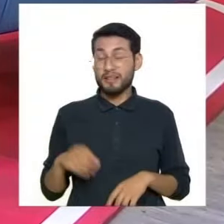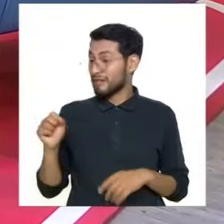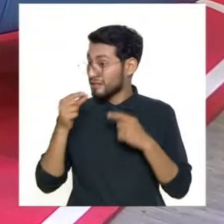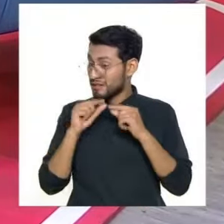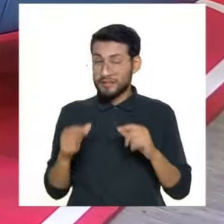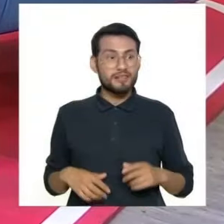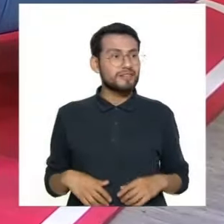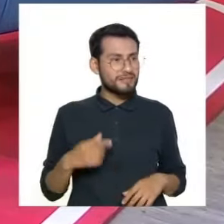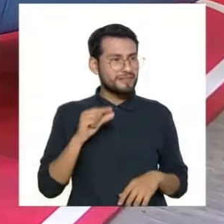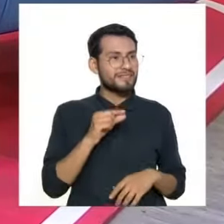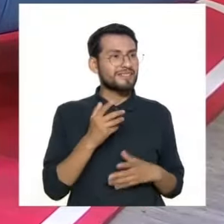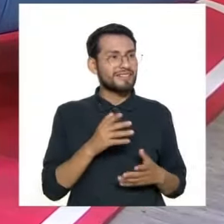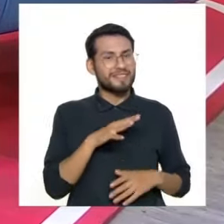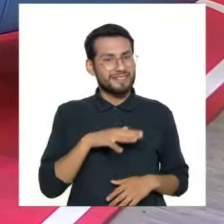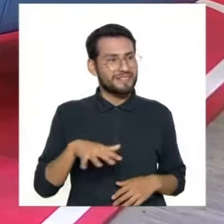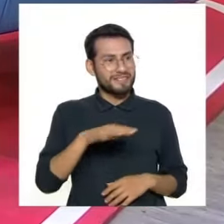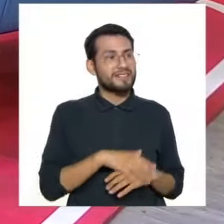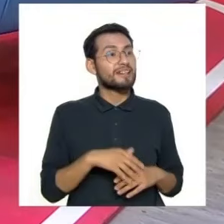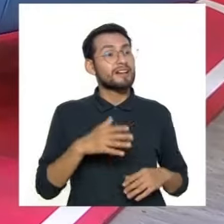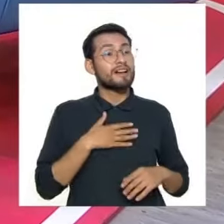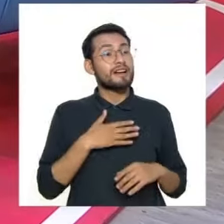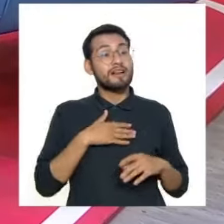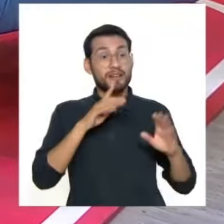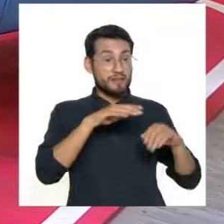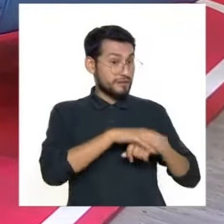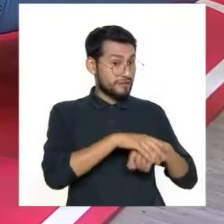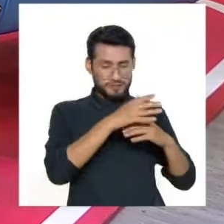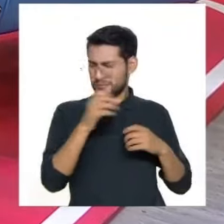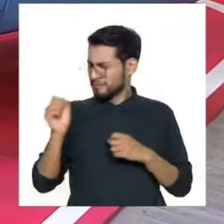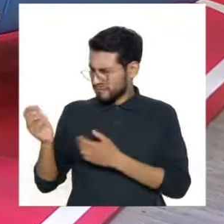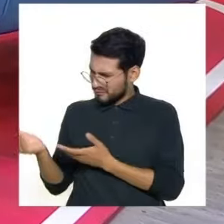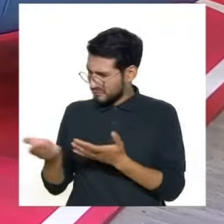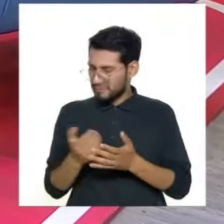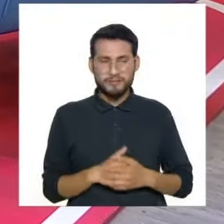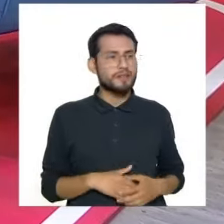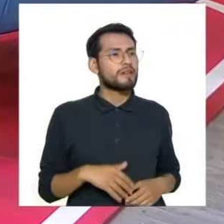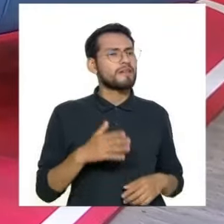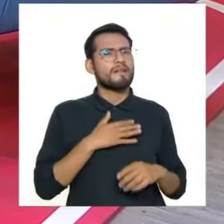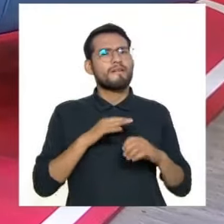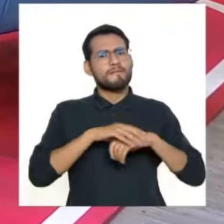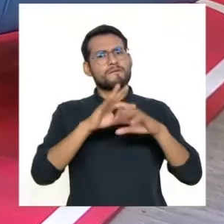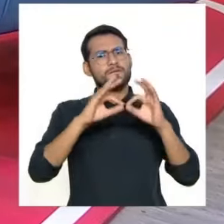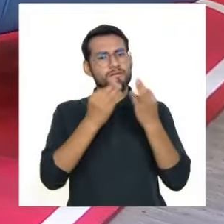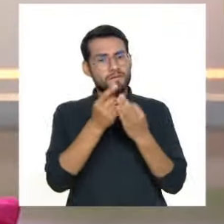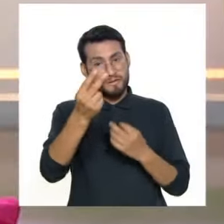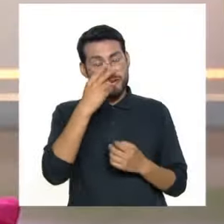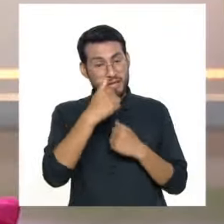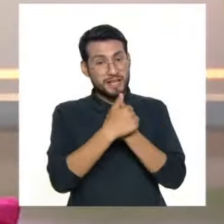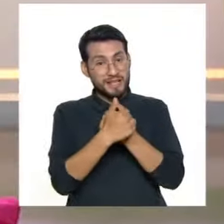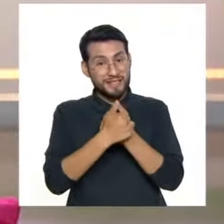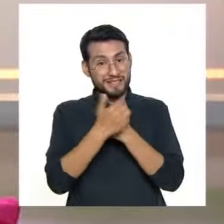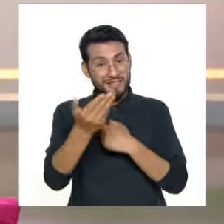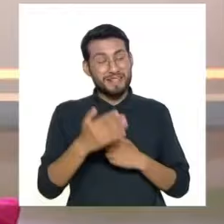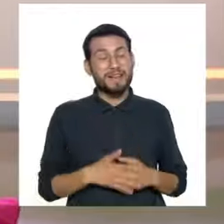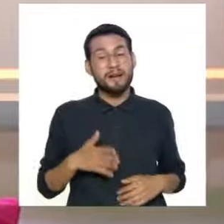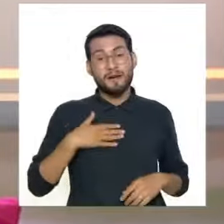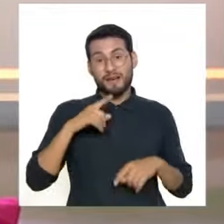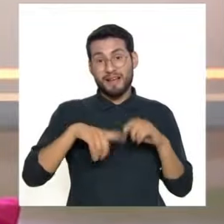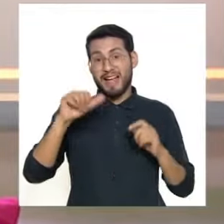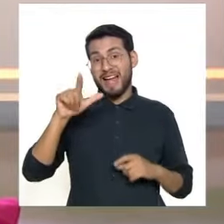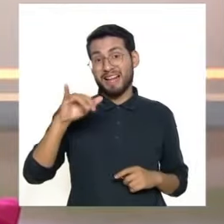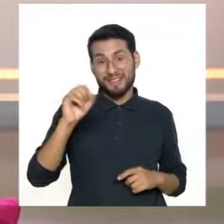quecha Vamos a cantar un poquito para todas voy a mandar un saludo puedo mandar un salud por favor a mi familia que me está viendo en ayacucho es mi prima